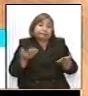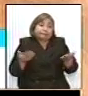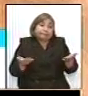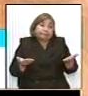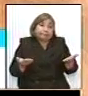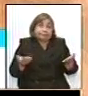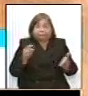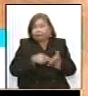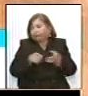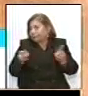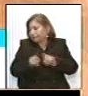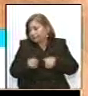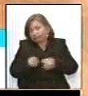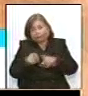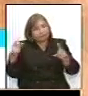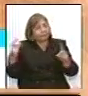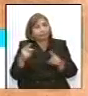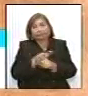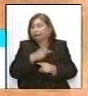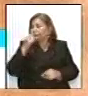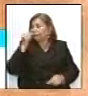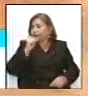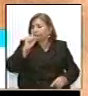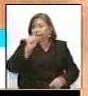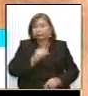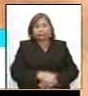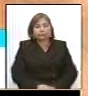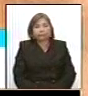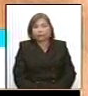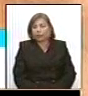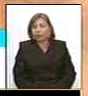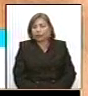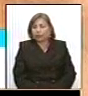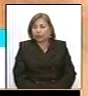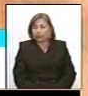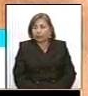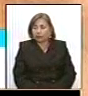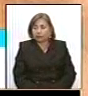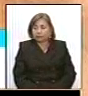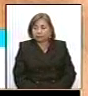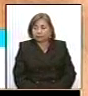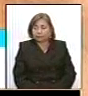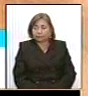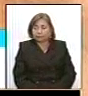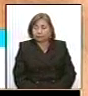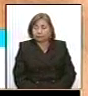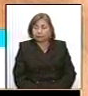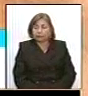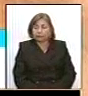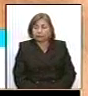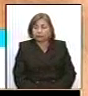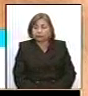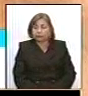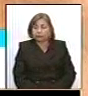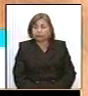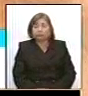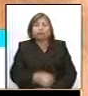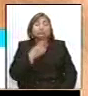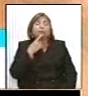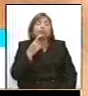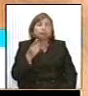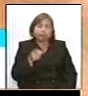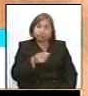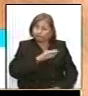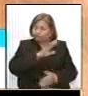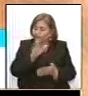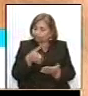nueva contradicción. Y de estos viajes se va a dar cuenta en unos momentos más, señora presidenta. Esas son